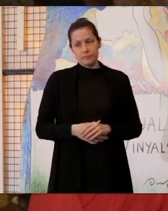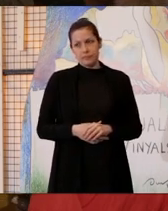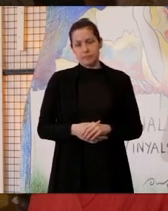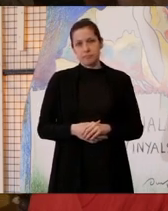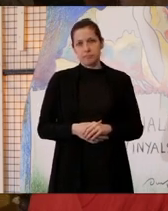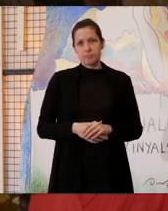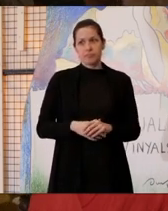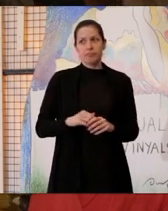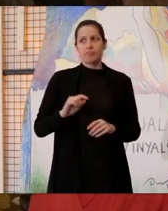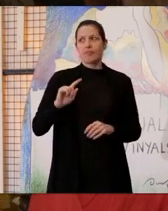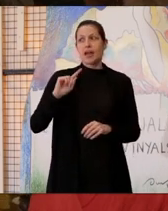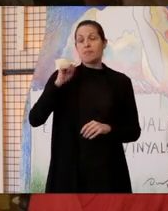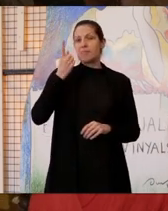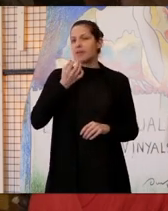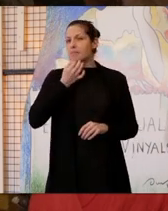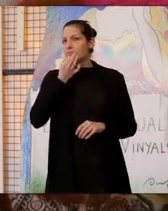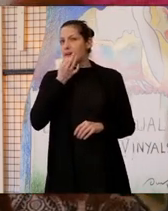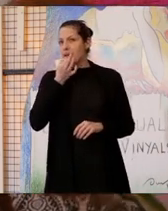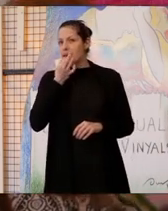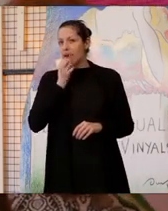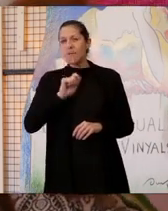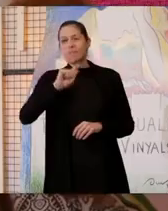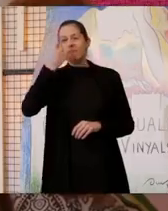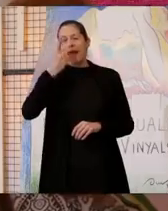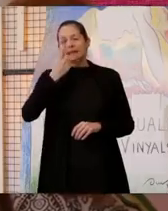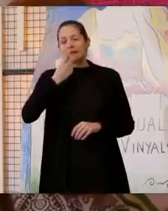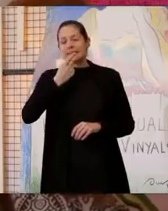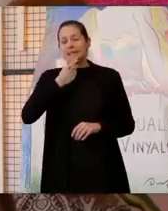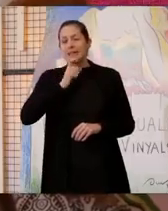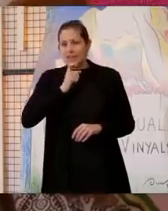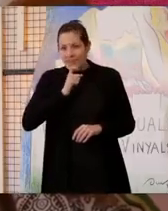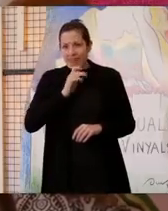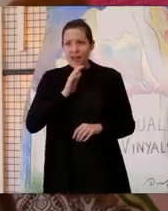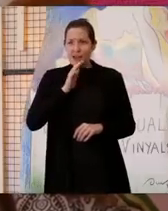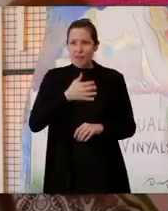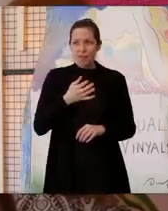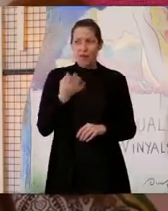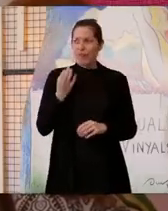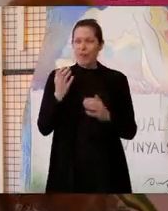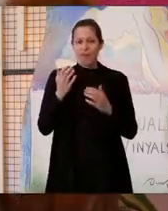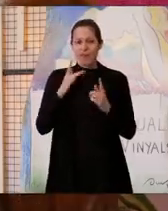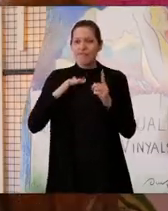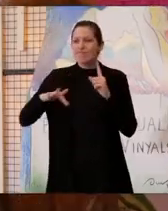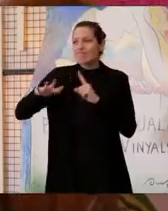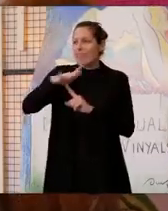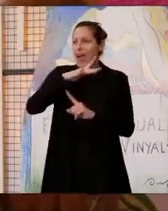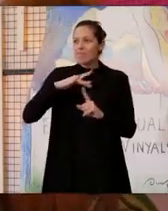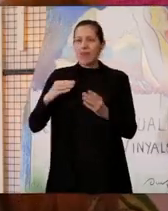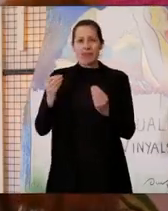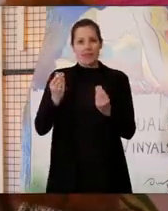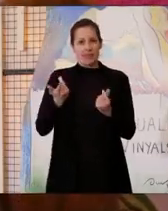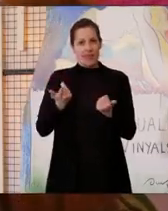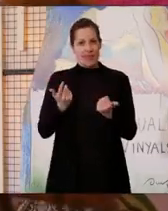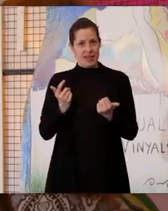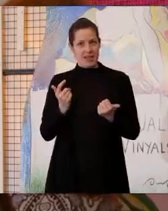la primera intervención siempre es la más difícil porque se tiene que calentar un poco el ambiente luego ya todo va